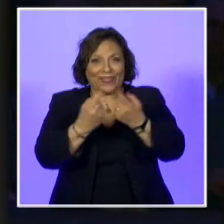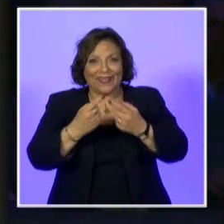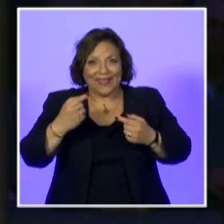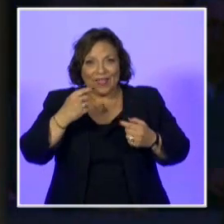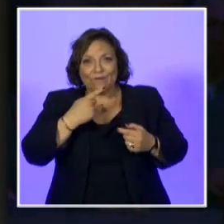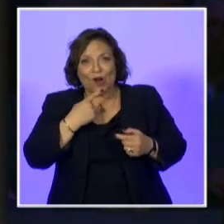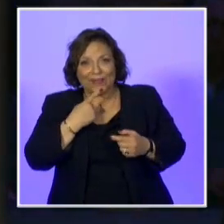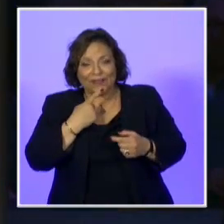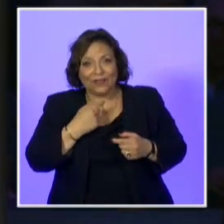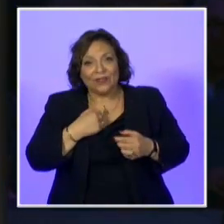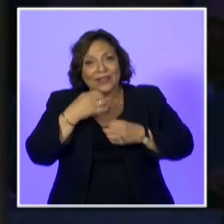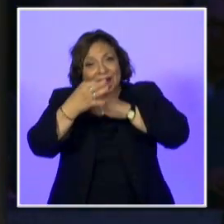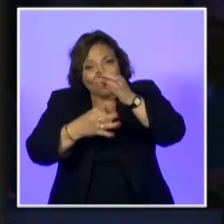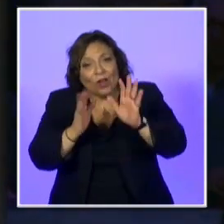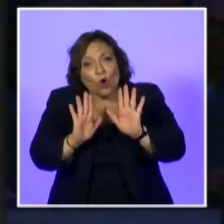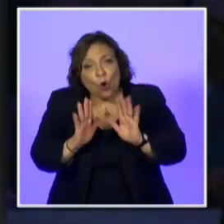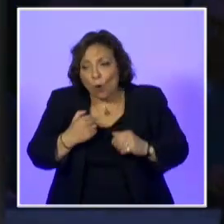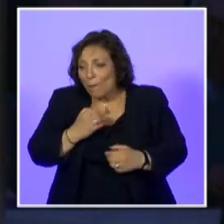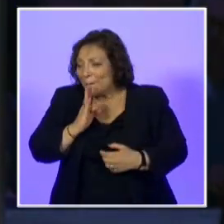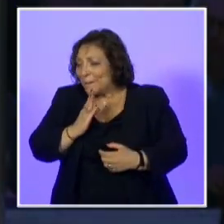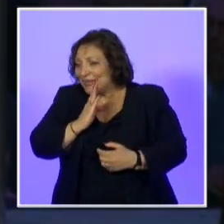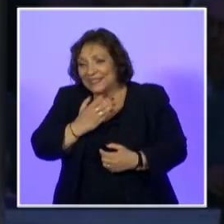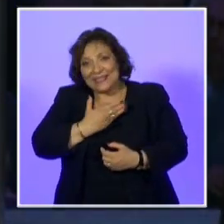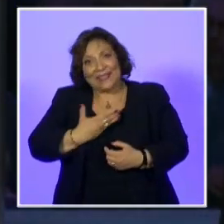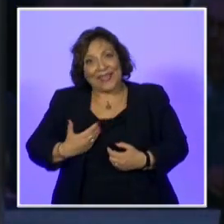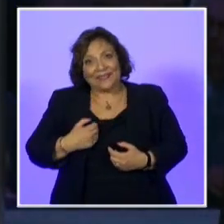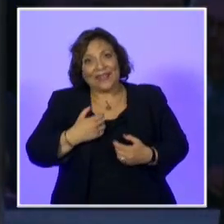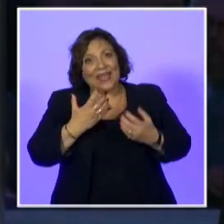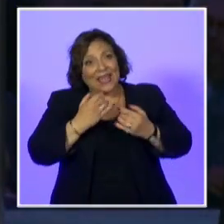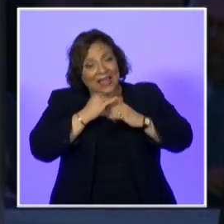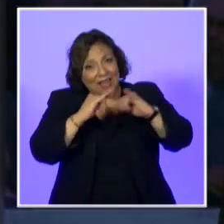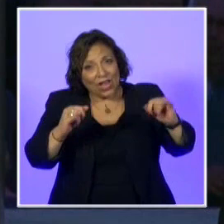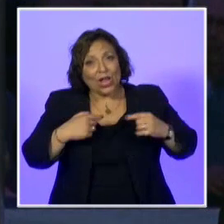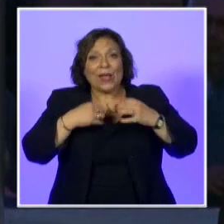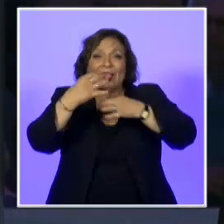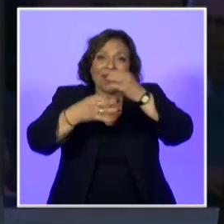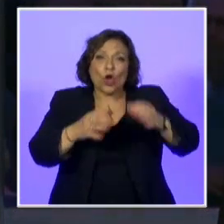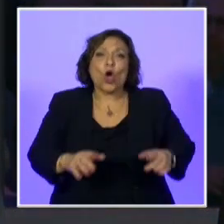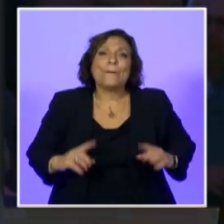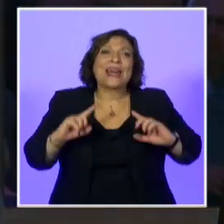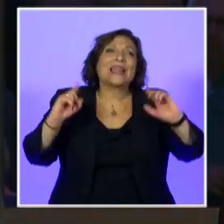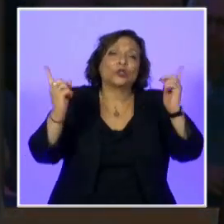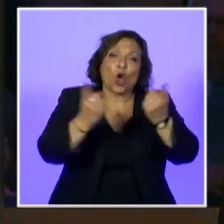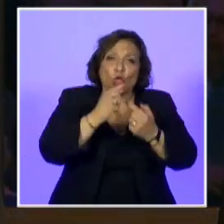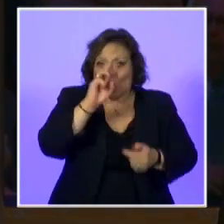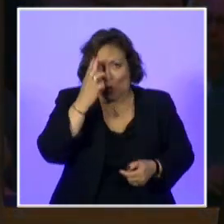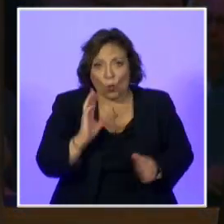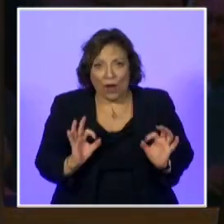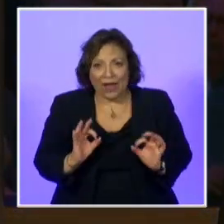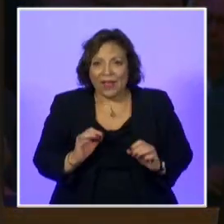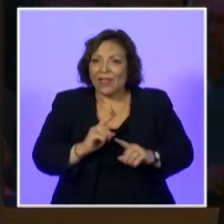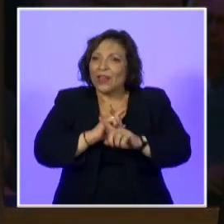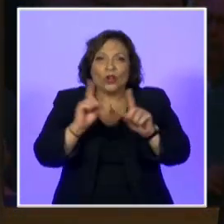que humildemente como presidente de la República hago a todo el Uruguay, no se